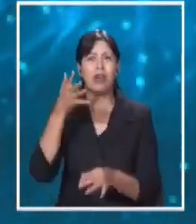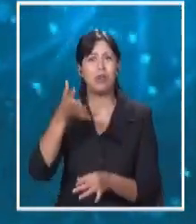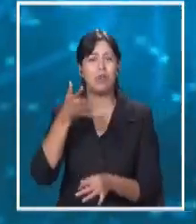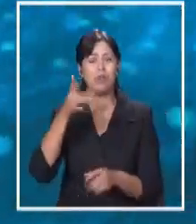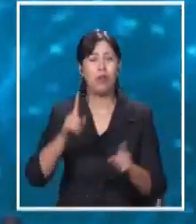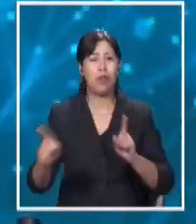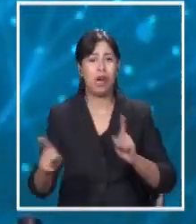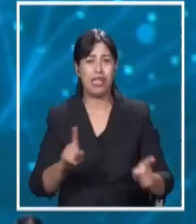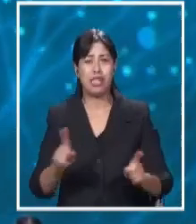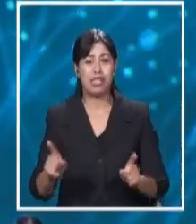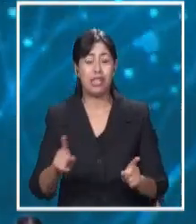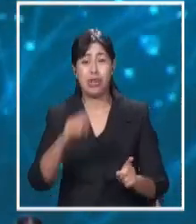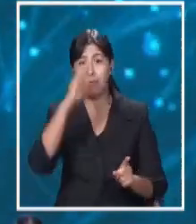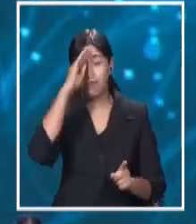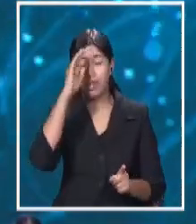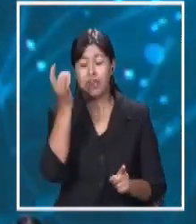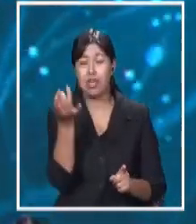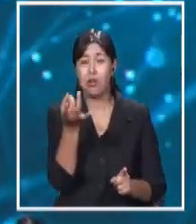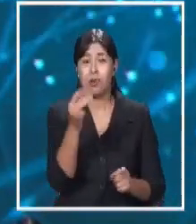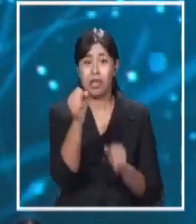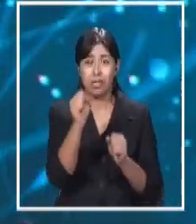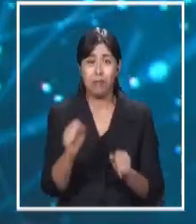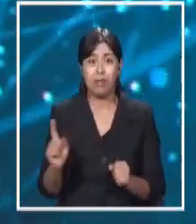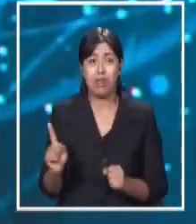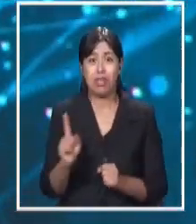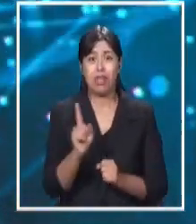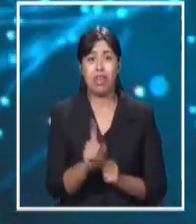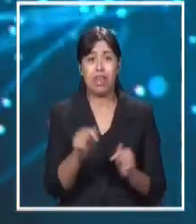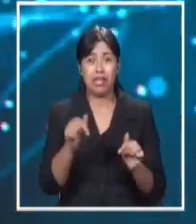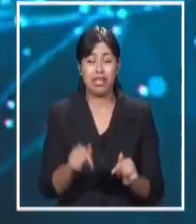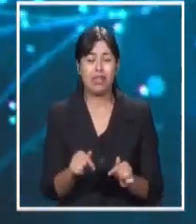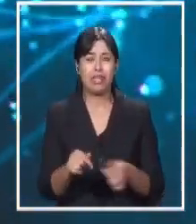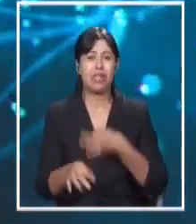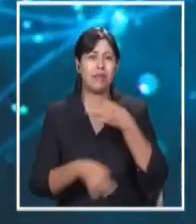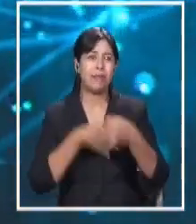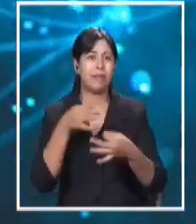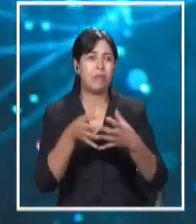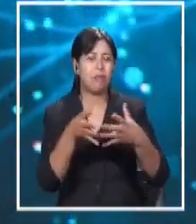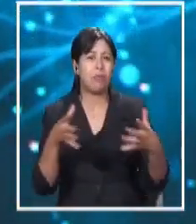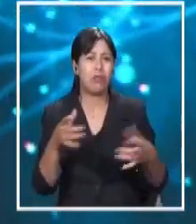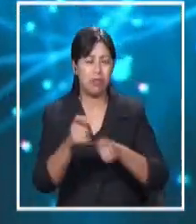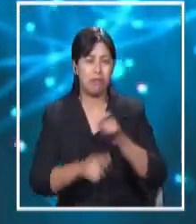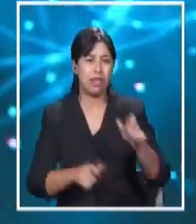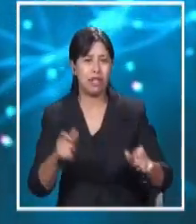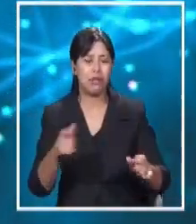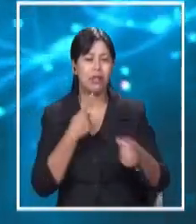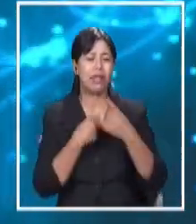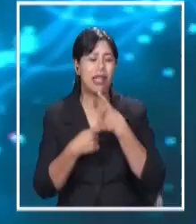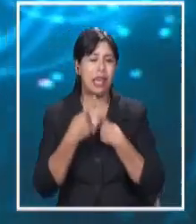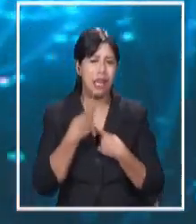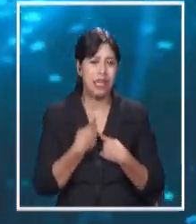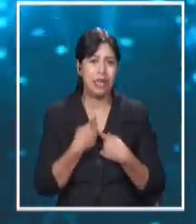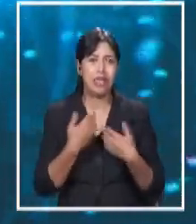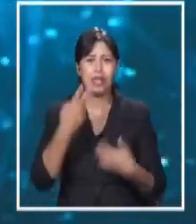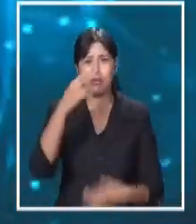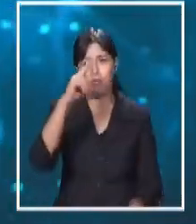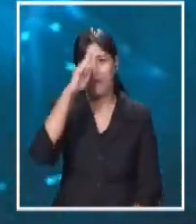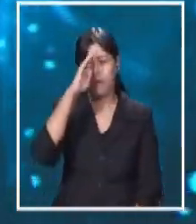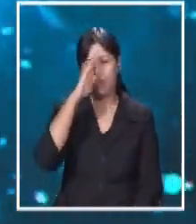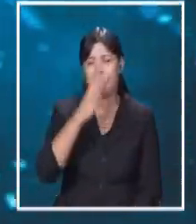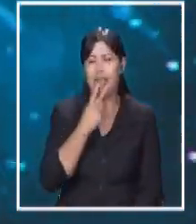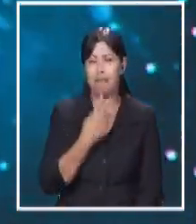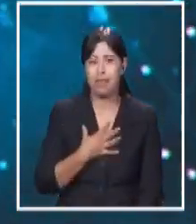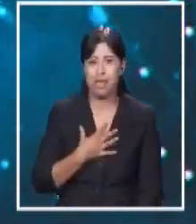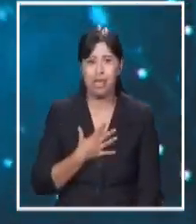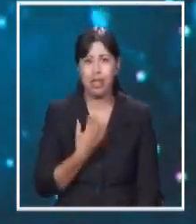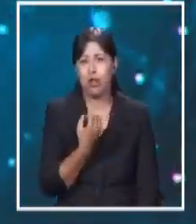verdad, una experiencia única poder estar aquí con tantas personas tan interesantes, con experiencias de vida